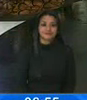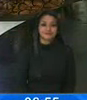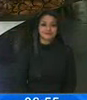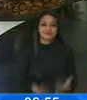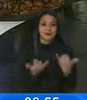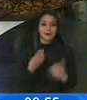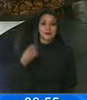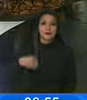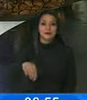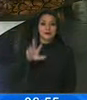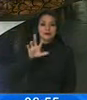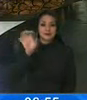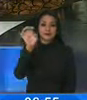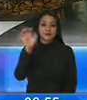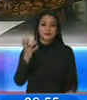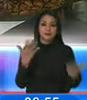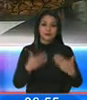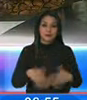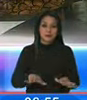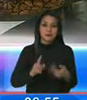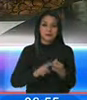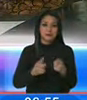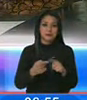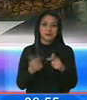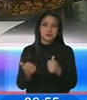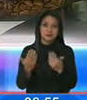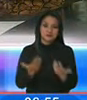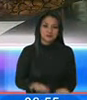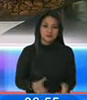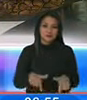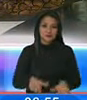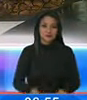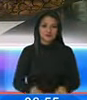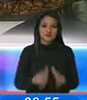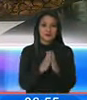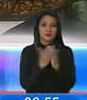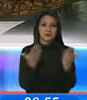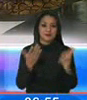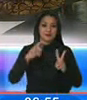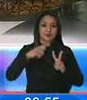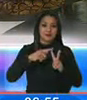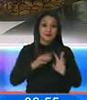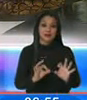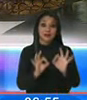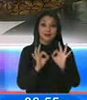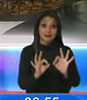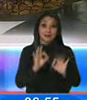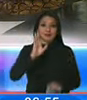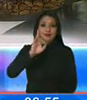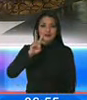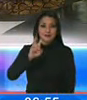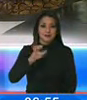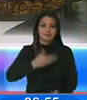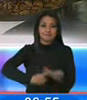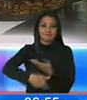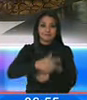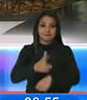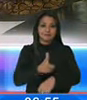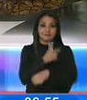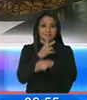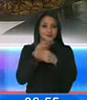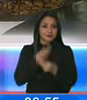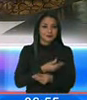Es día miércoles 3 de enero. Queridos amigos, bienvenidos en el foro número 1. Estamos listos ya desde la señal de Televicentro para compartir 3 horas